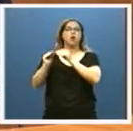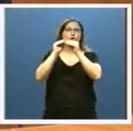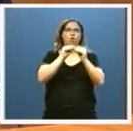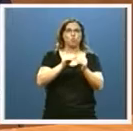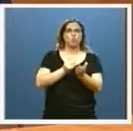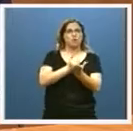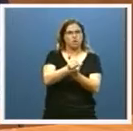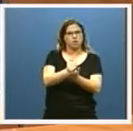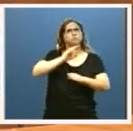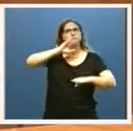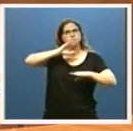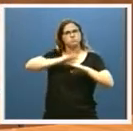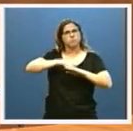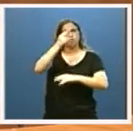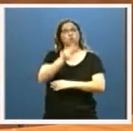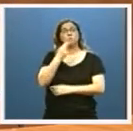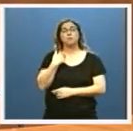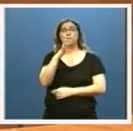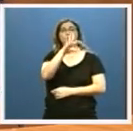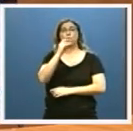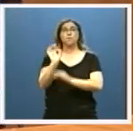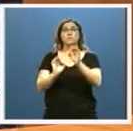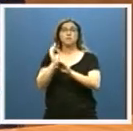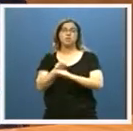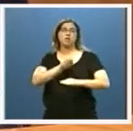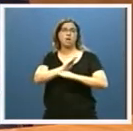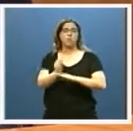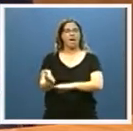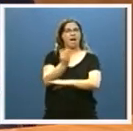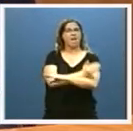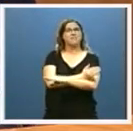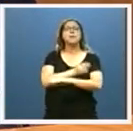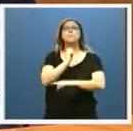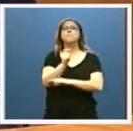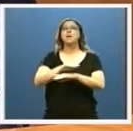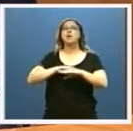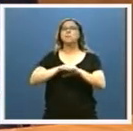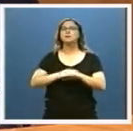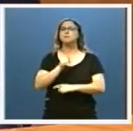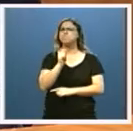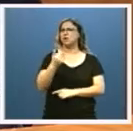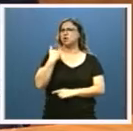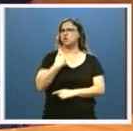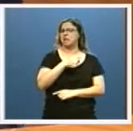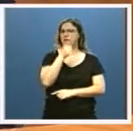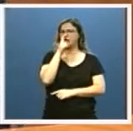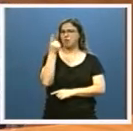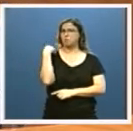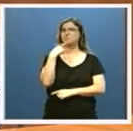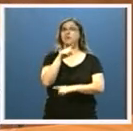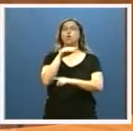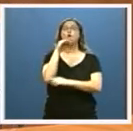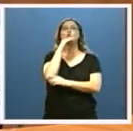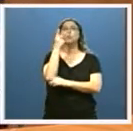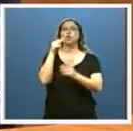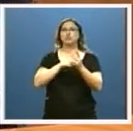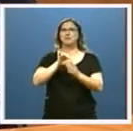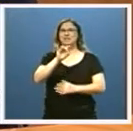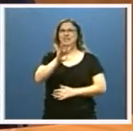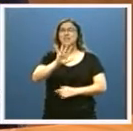compromiso de liberar el anticipo del 50 por ciento de las ayudas del nuevo pago básico en el mes de octubre de 2015 pese a la